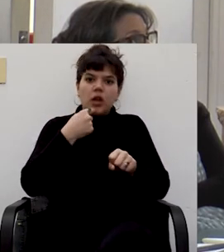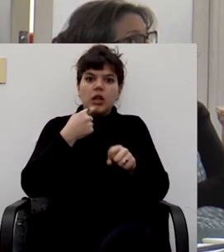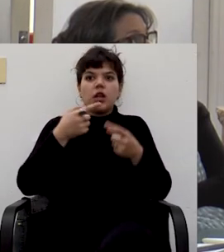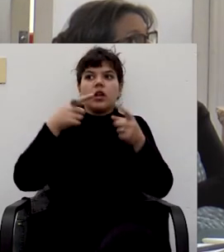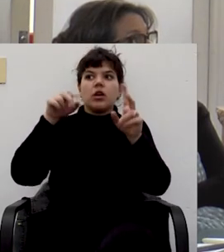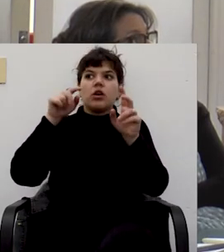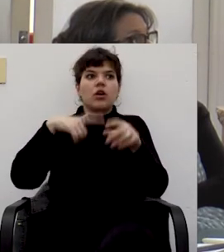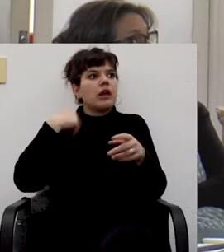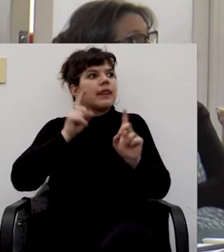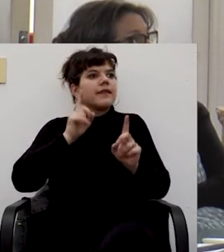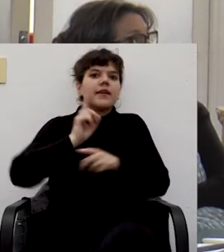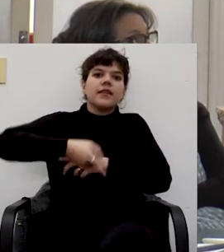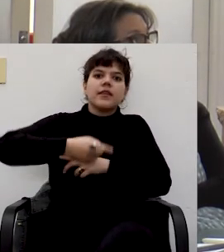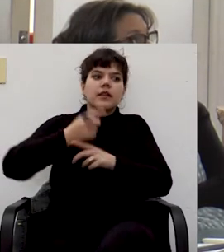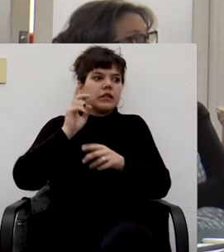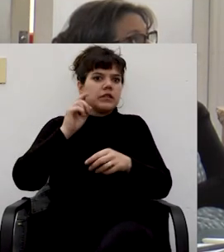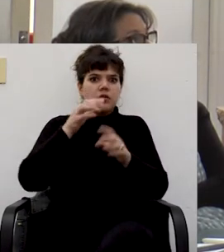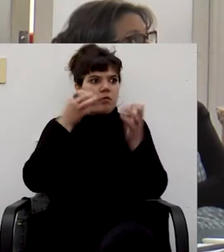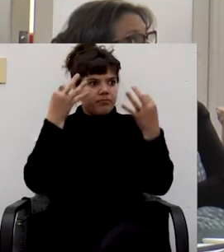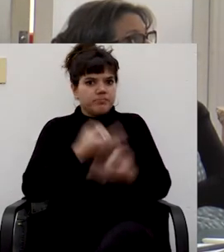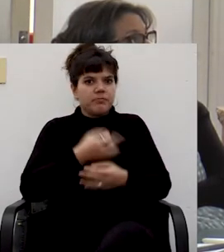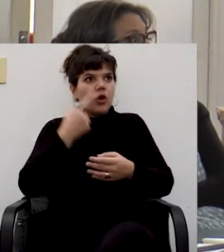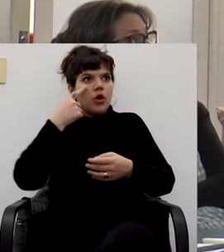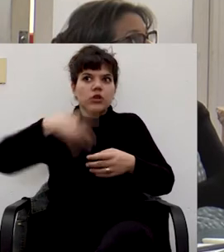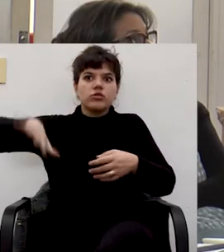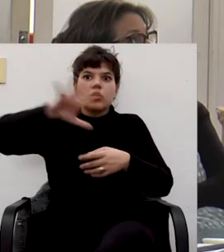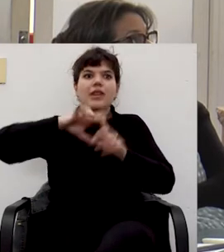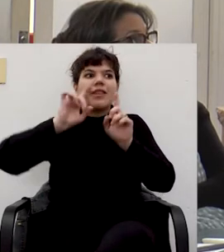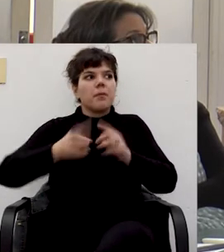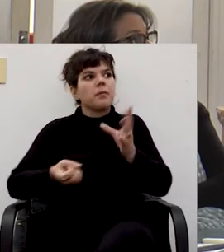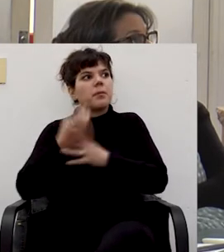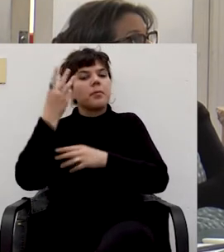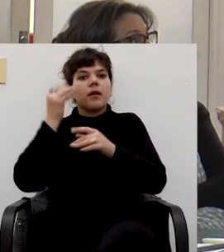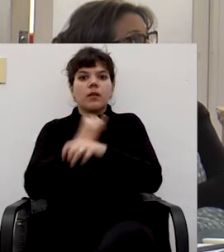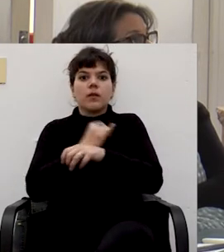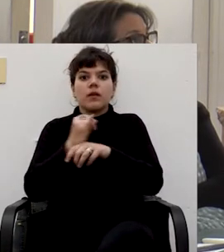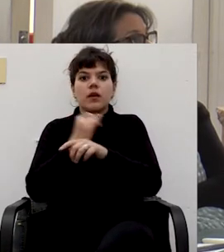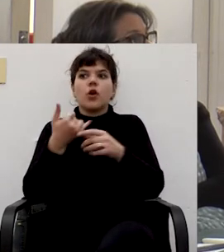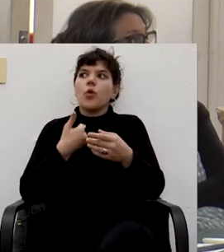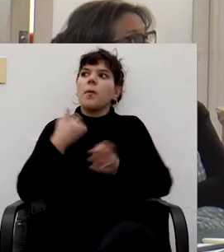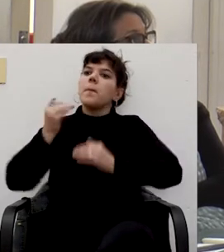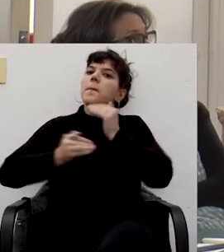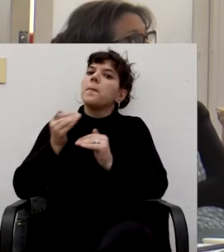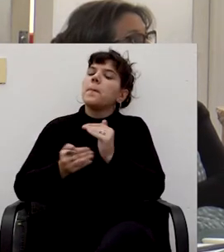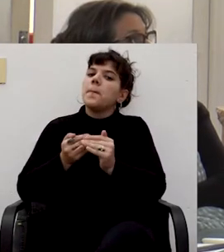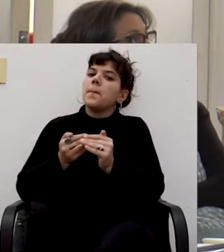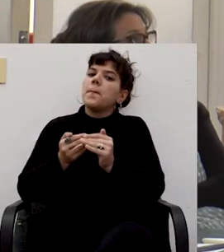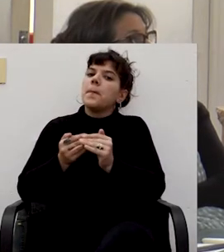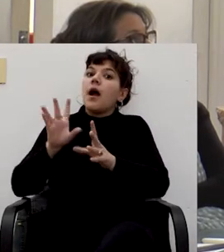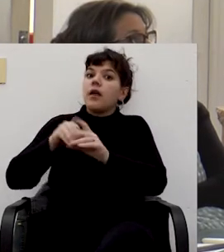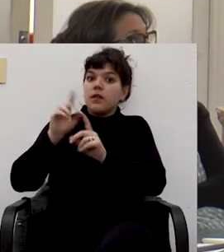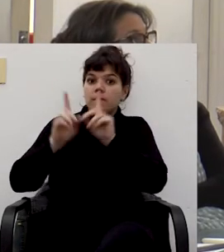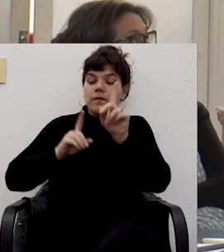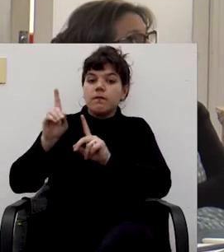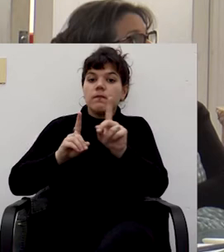que tiene que ser difundido y conocido, generar institucionalidad, un mecanismo, ¿no? Que en estos casos, dentro de la universidad,